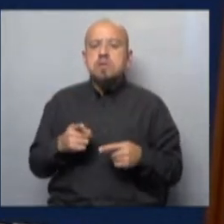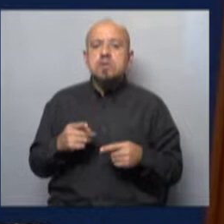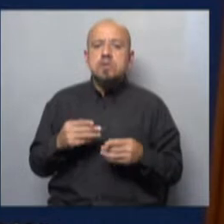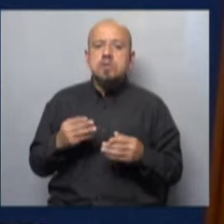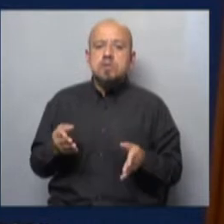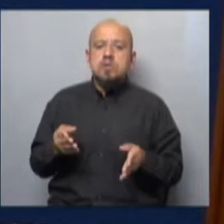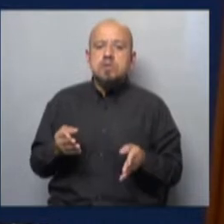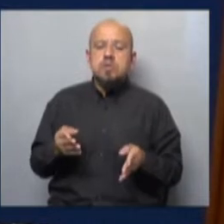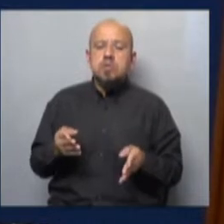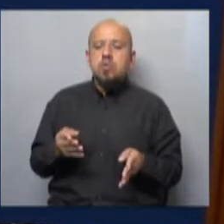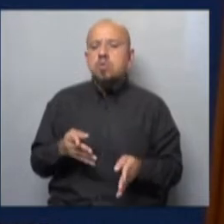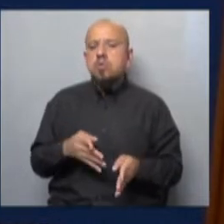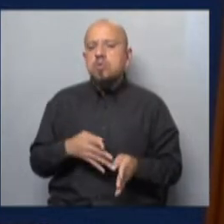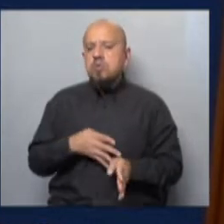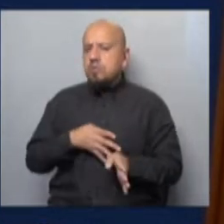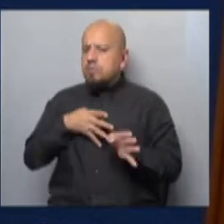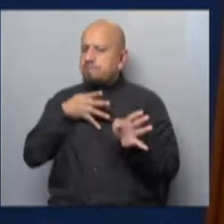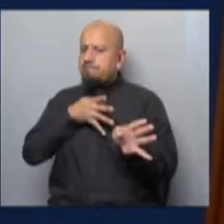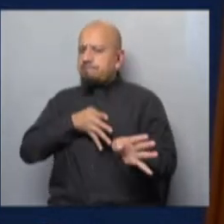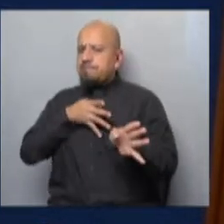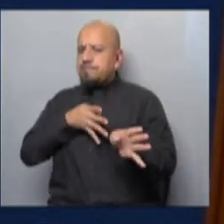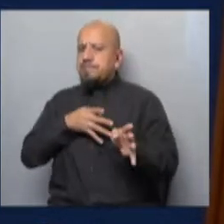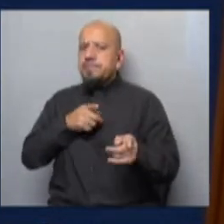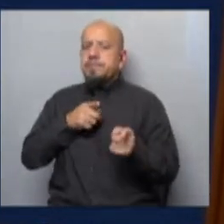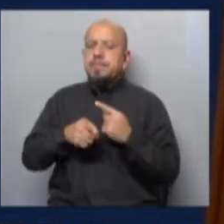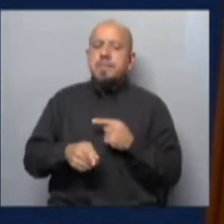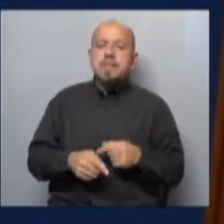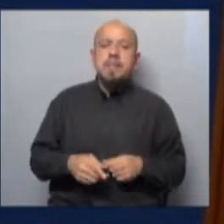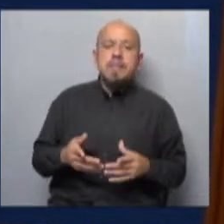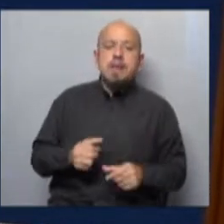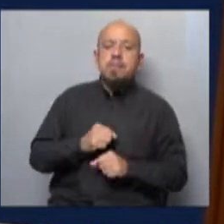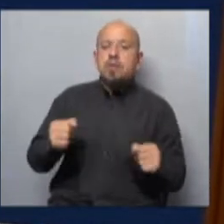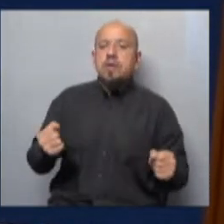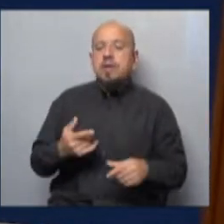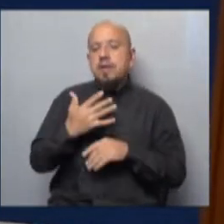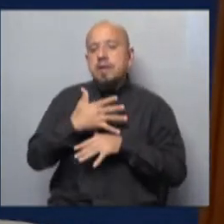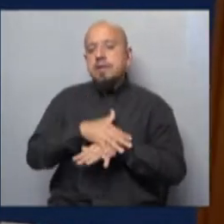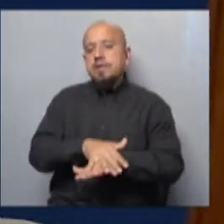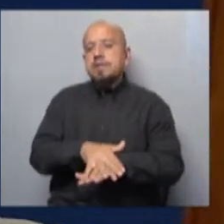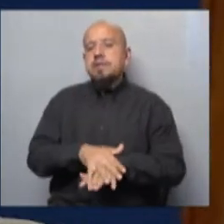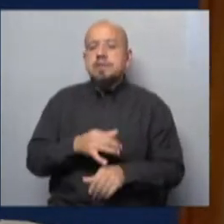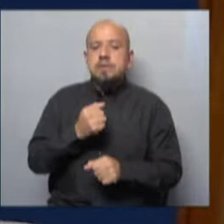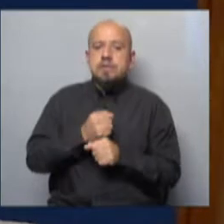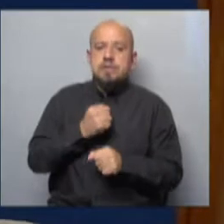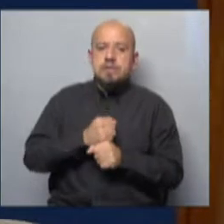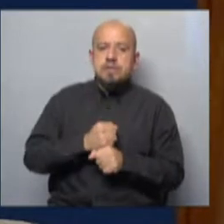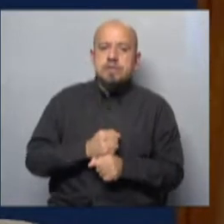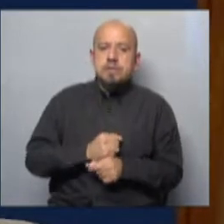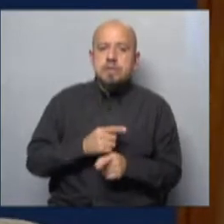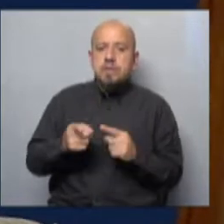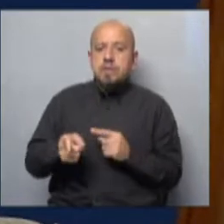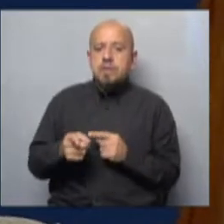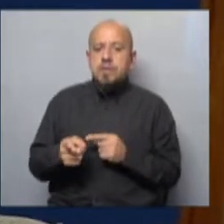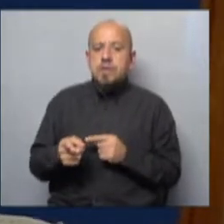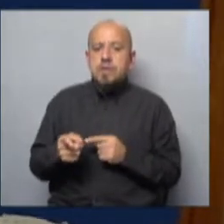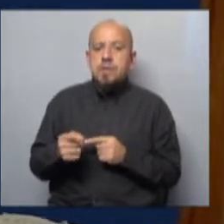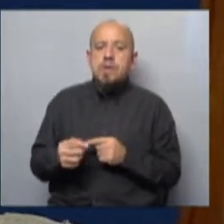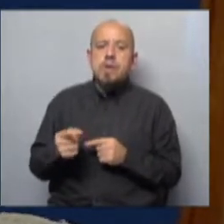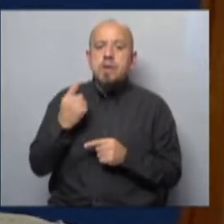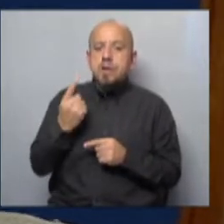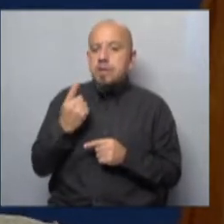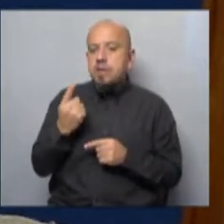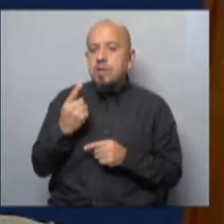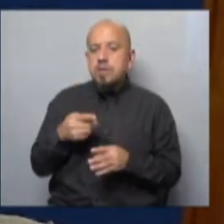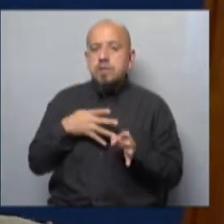es justamente poder insertarse en el mercado de trabajo en función hacia un nivel educativo tal vez ese es el principal desafío